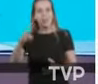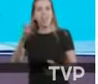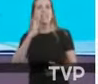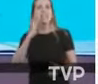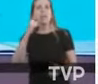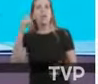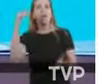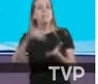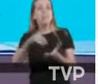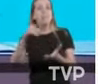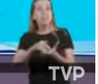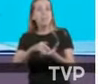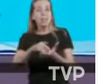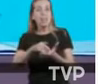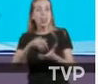19.000 millones de dólares.